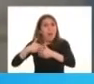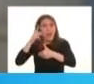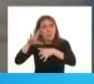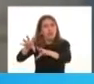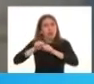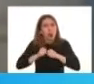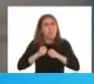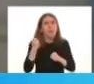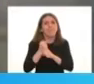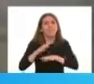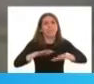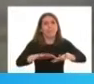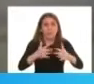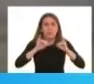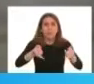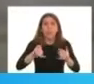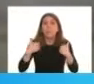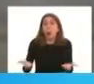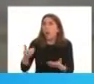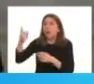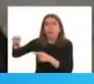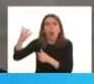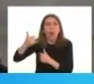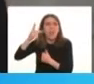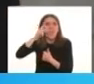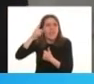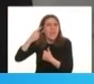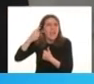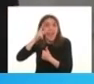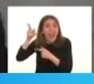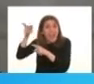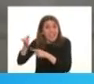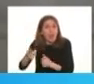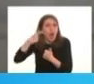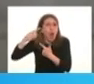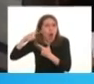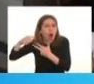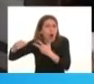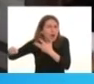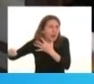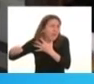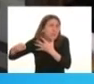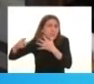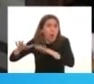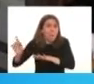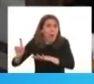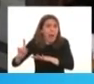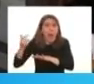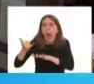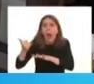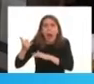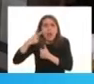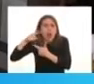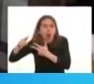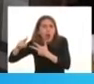los logros de Néstor, son como infinitos. Hizo cosas que muchos creíamos